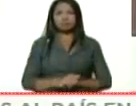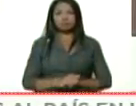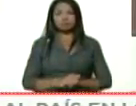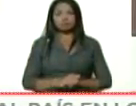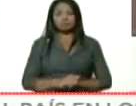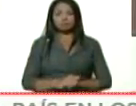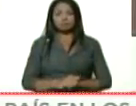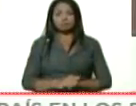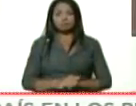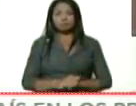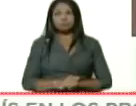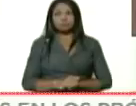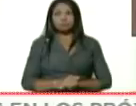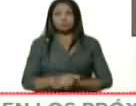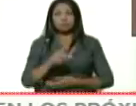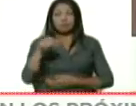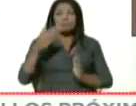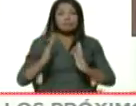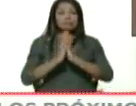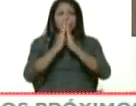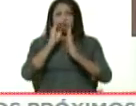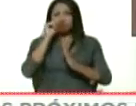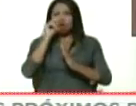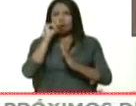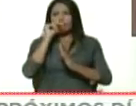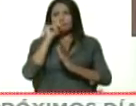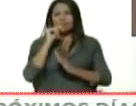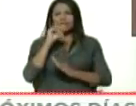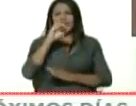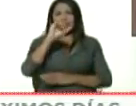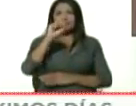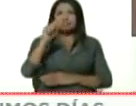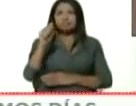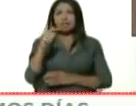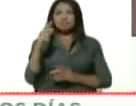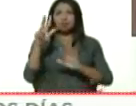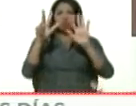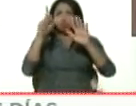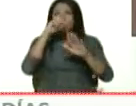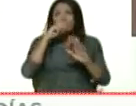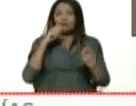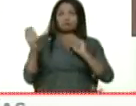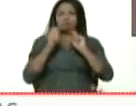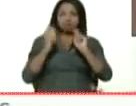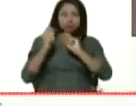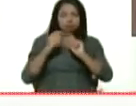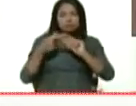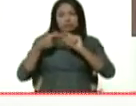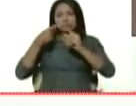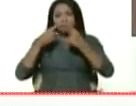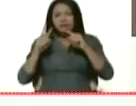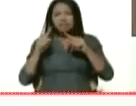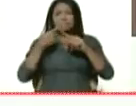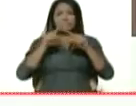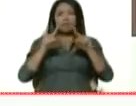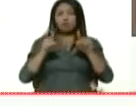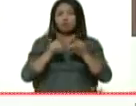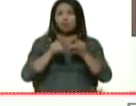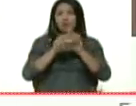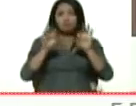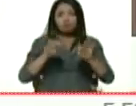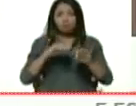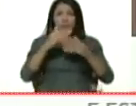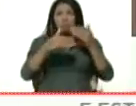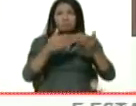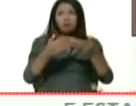Con Juan Manuel Santos lo mismo, 8 años, con diferencias, con problemas, a veces con peleas. Pero de aquí para allá